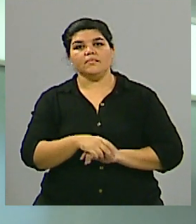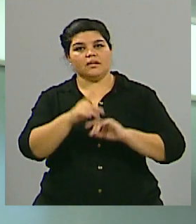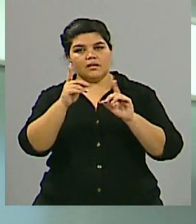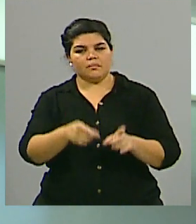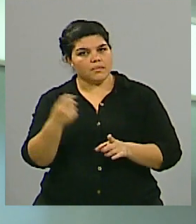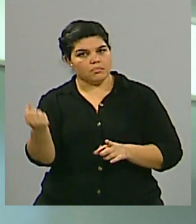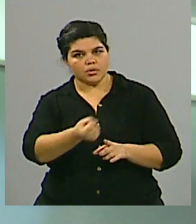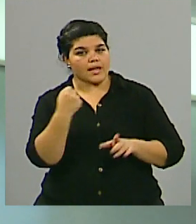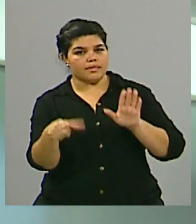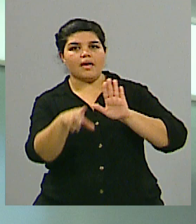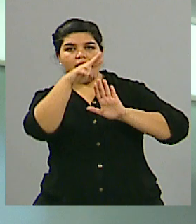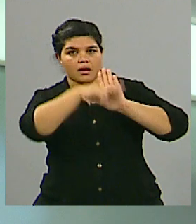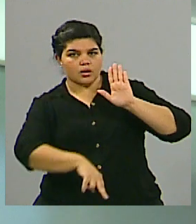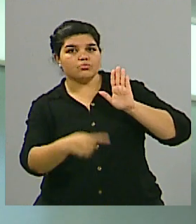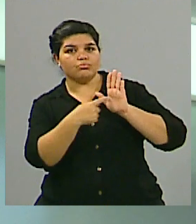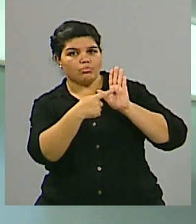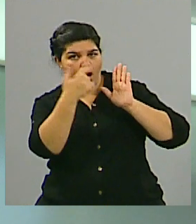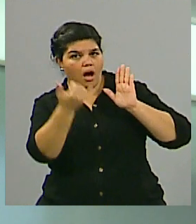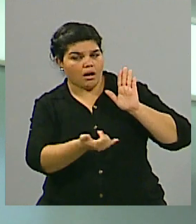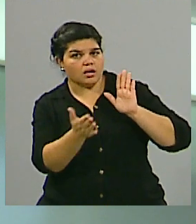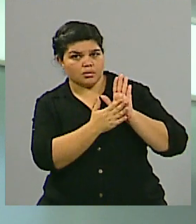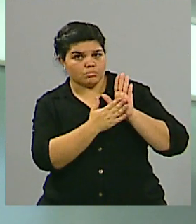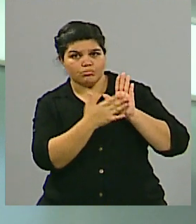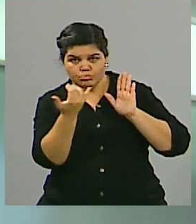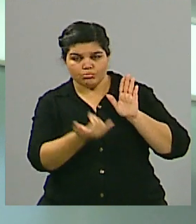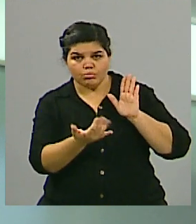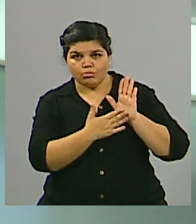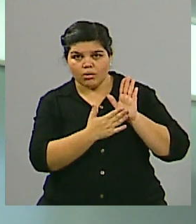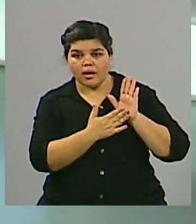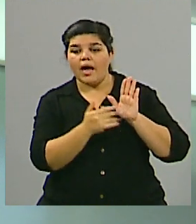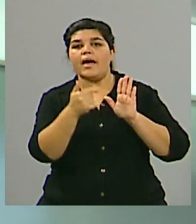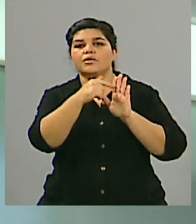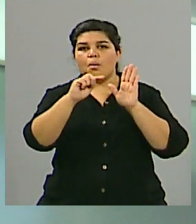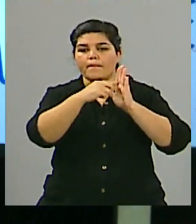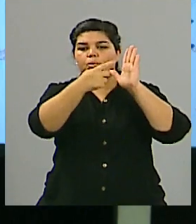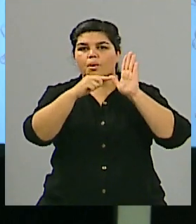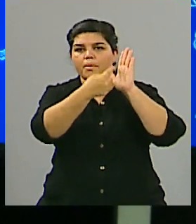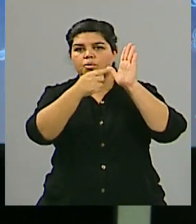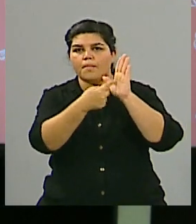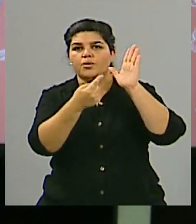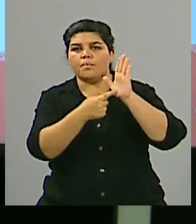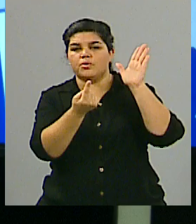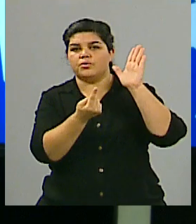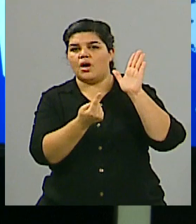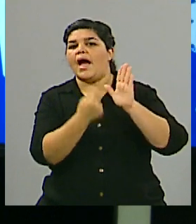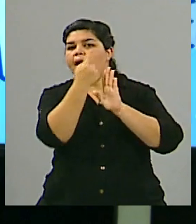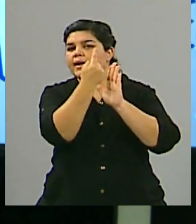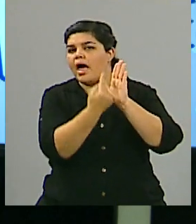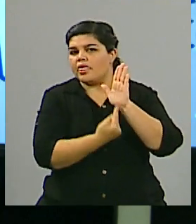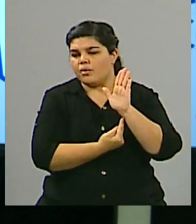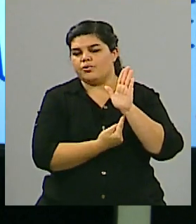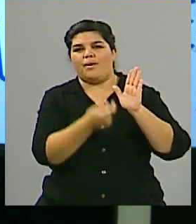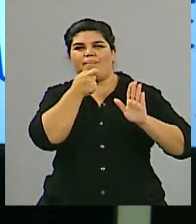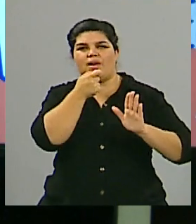existen estos marcos normativos que promueven fundamentalmente acciones puntuales para cada uno de los posibles casos